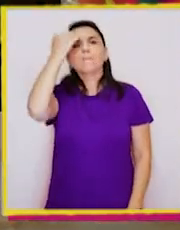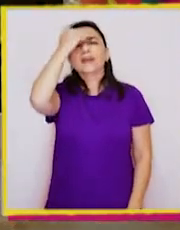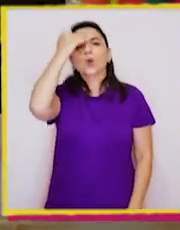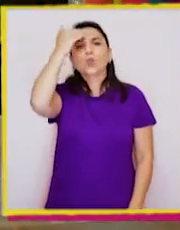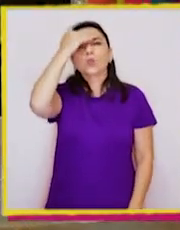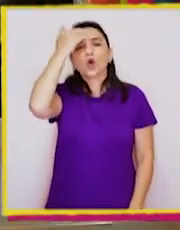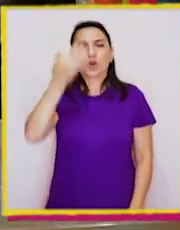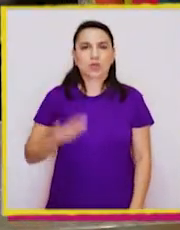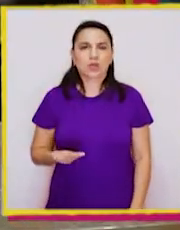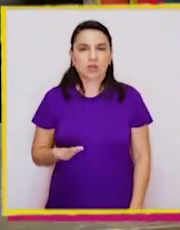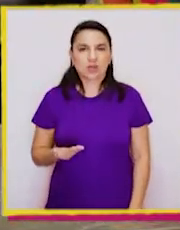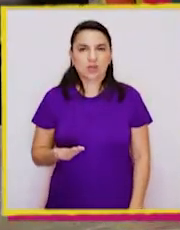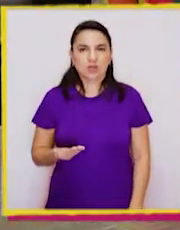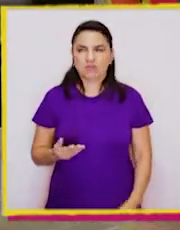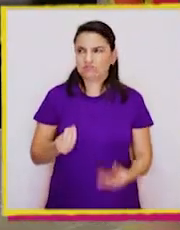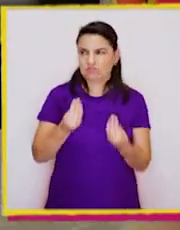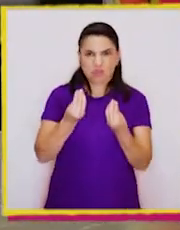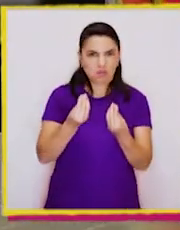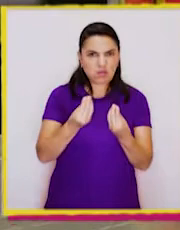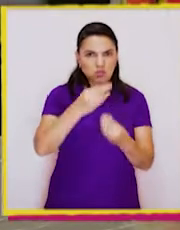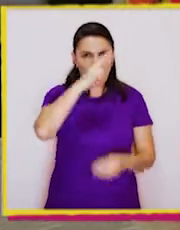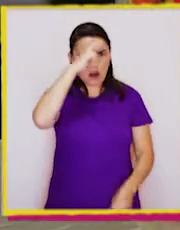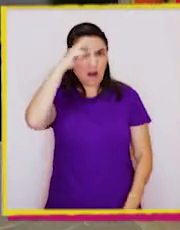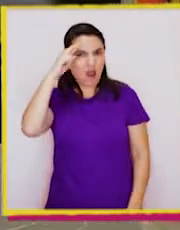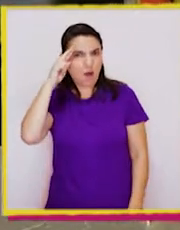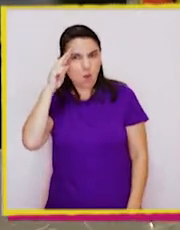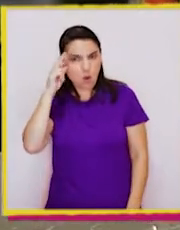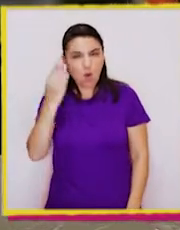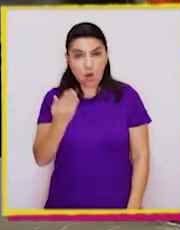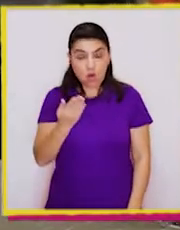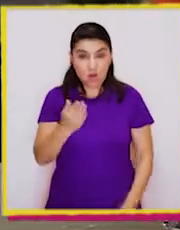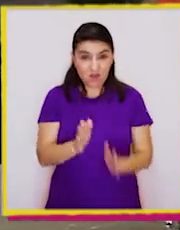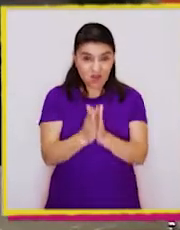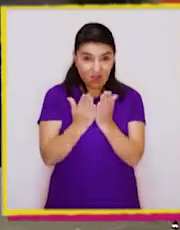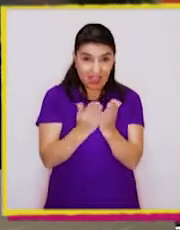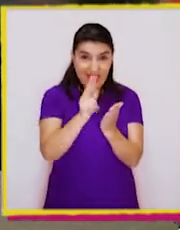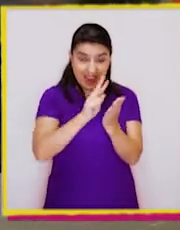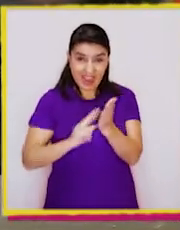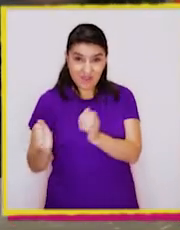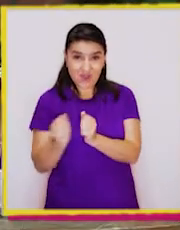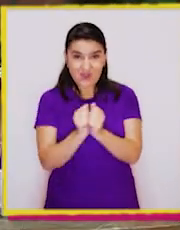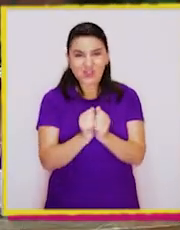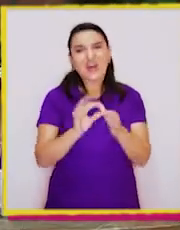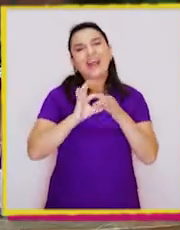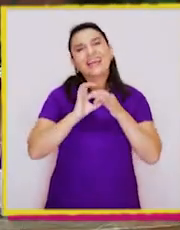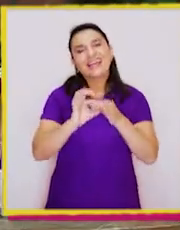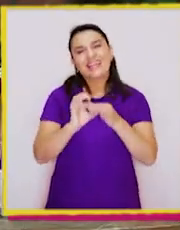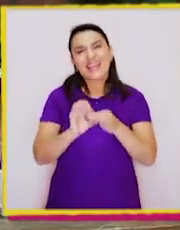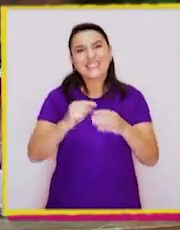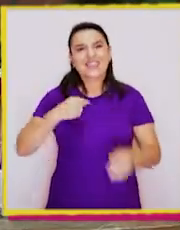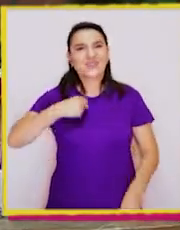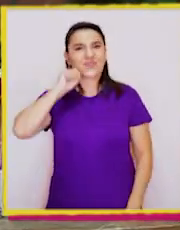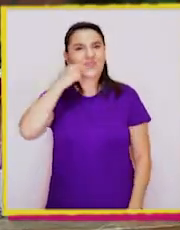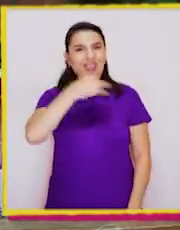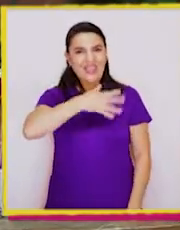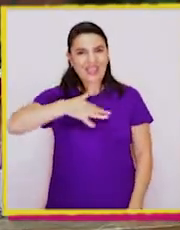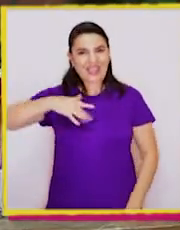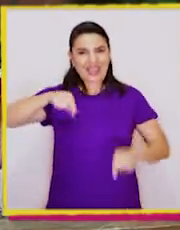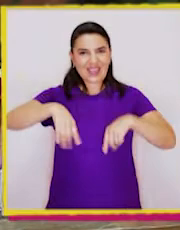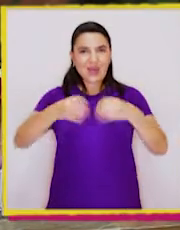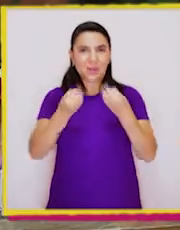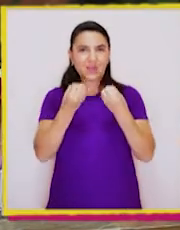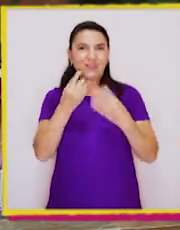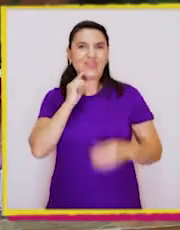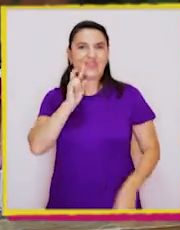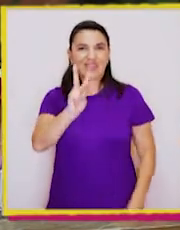Preocupón. ¿Qué le habrá pasado a Ramón? ¿Lo leemos juntos? ¡Gracias! Soy Trini y